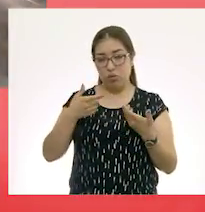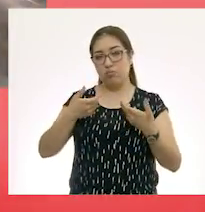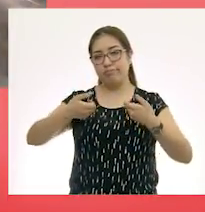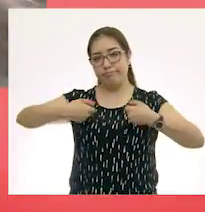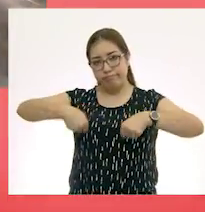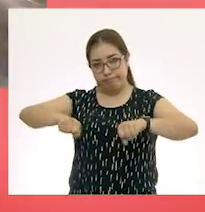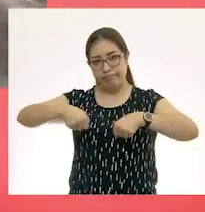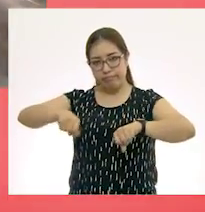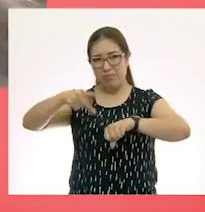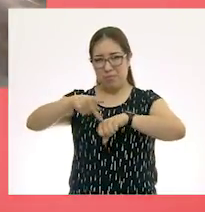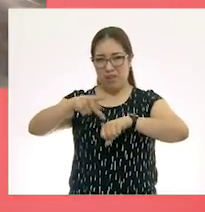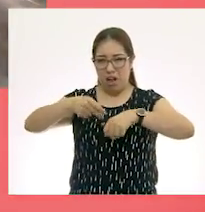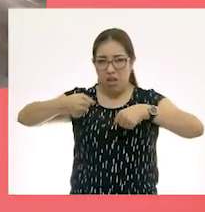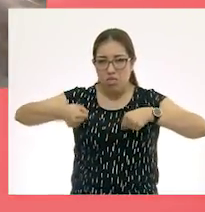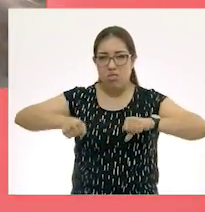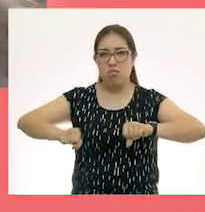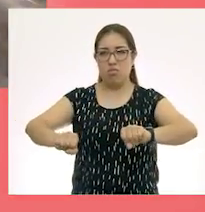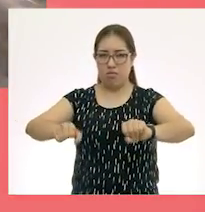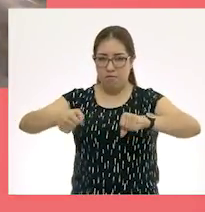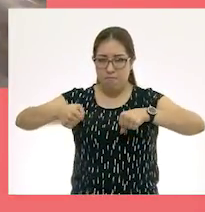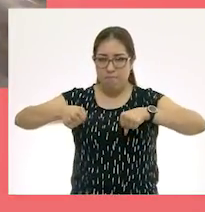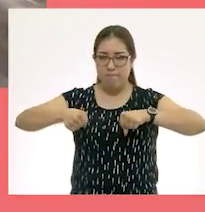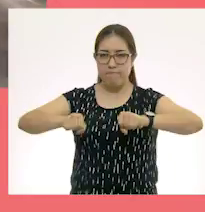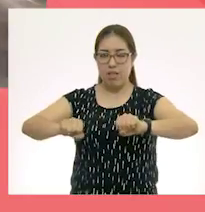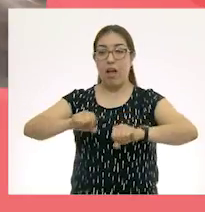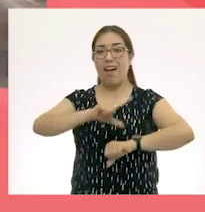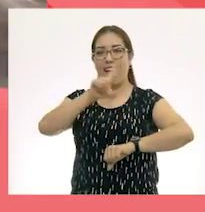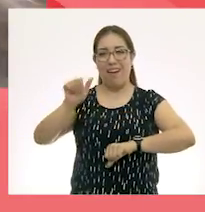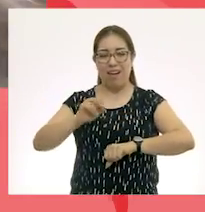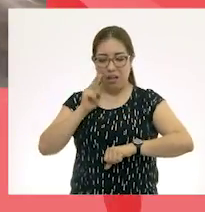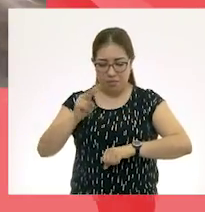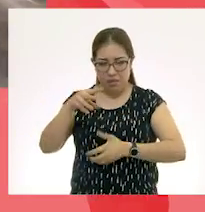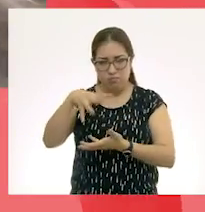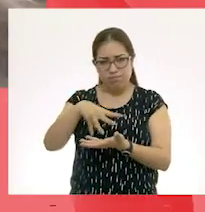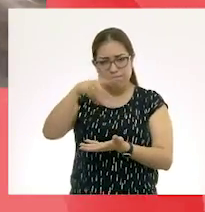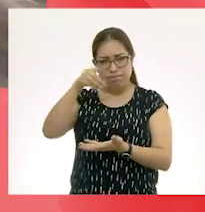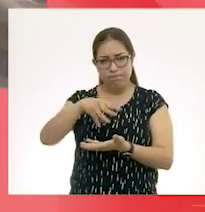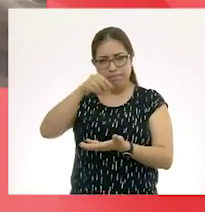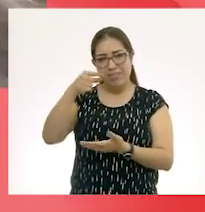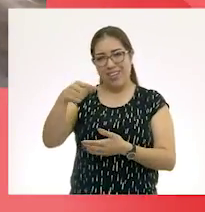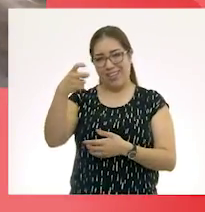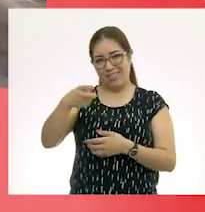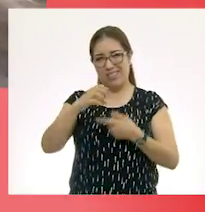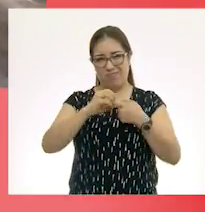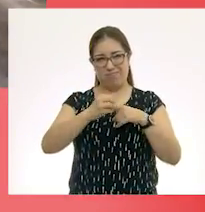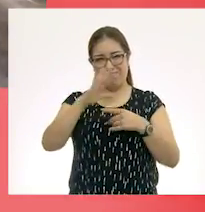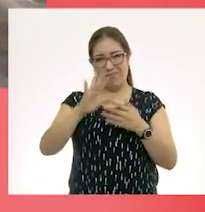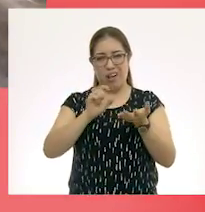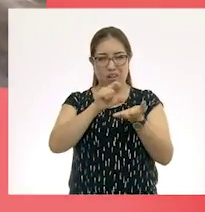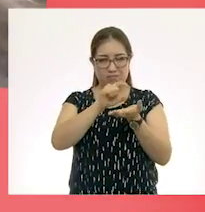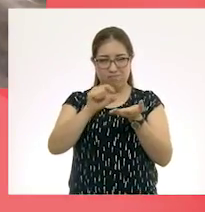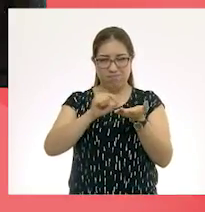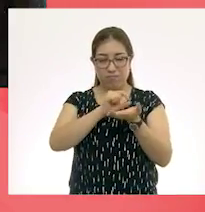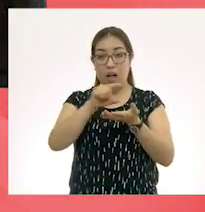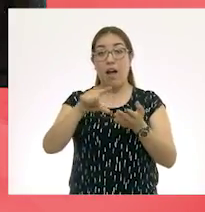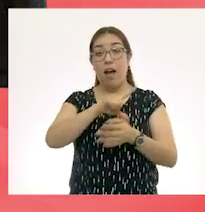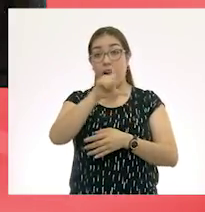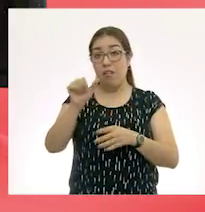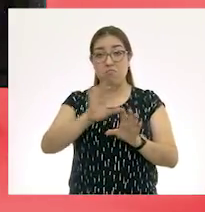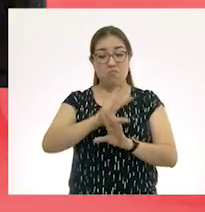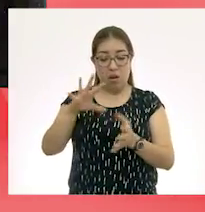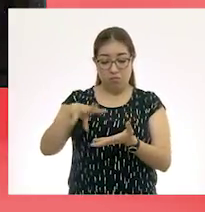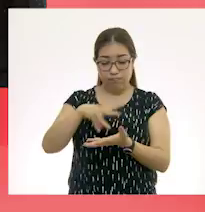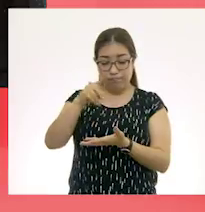sí, queda el pinole de garbanzo el pinol del garbanzo. y tenemos después el pilón